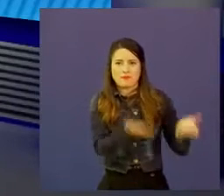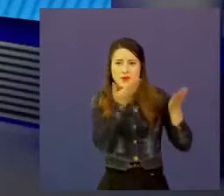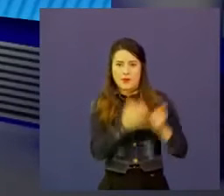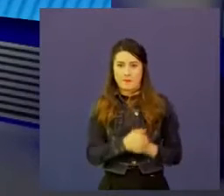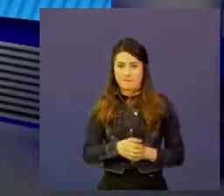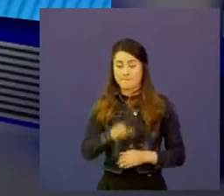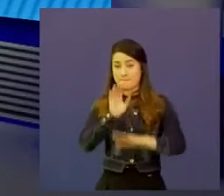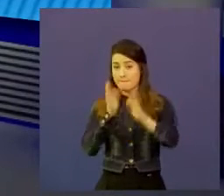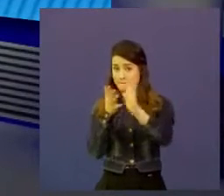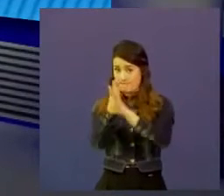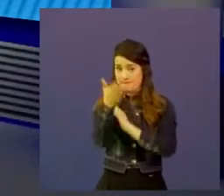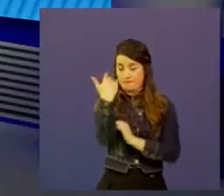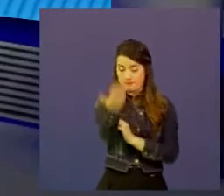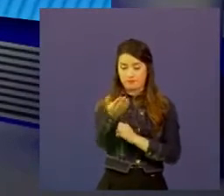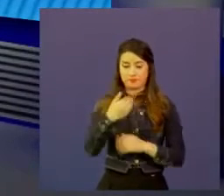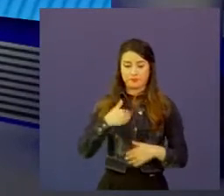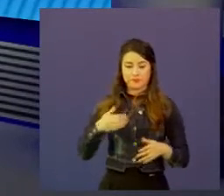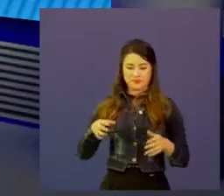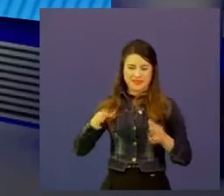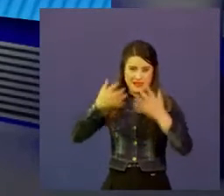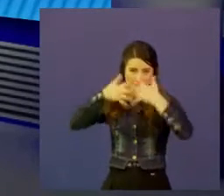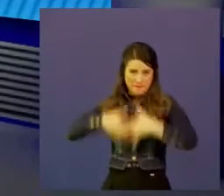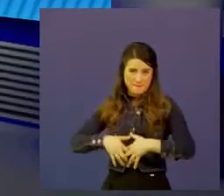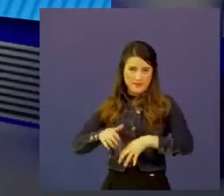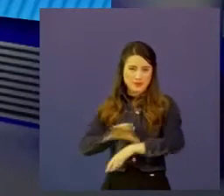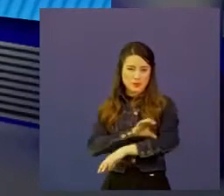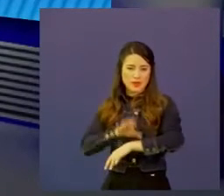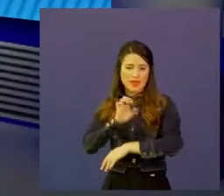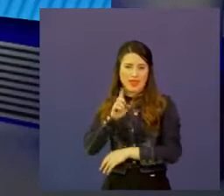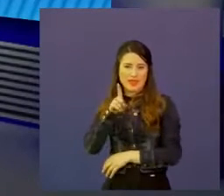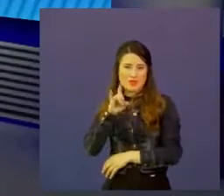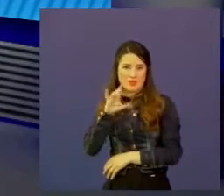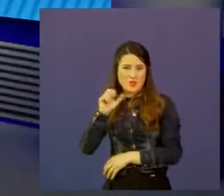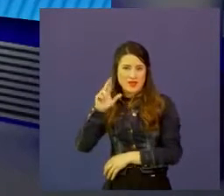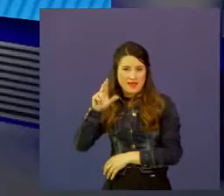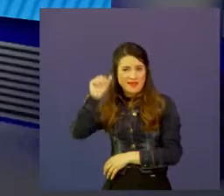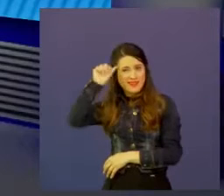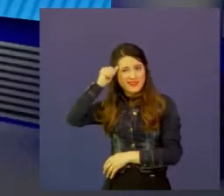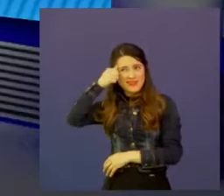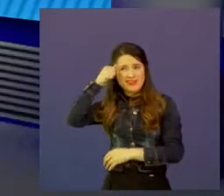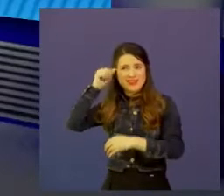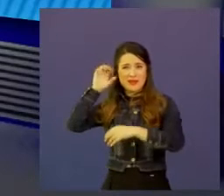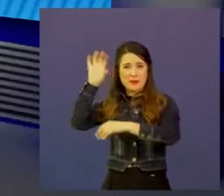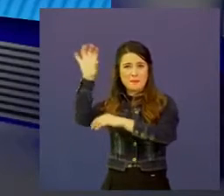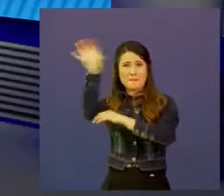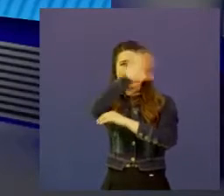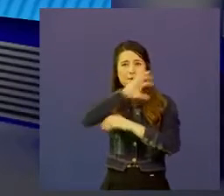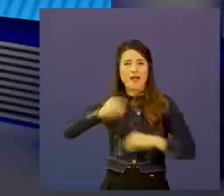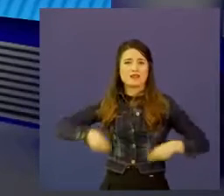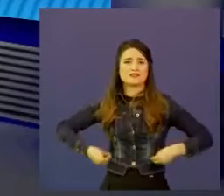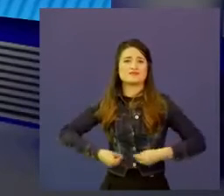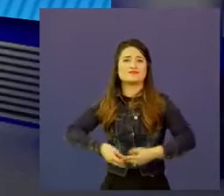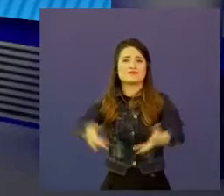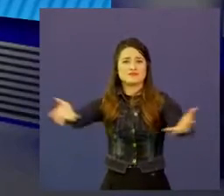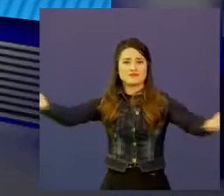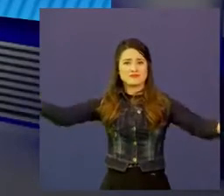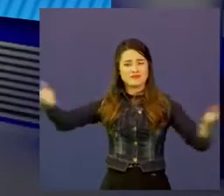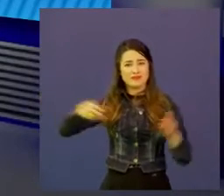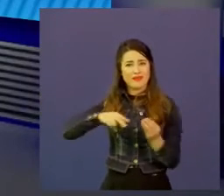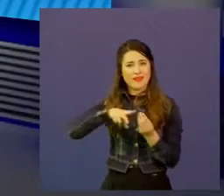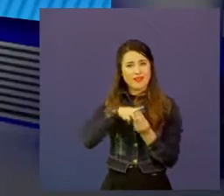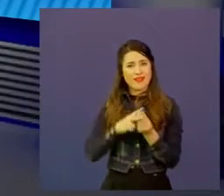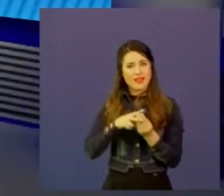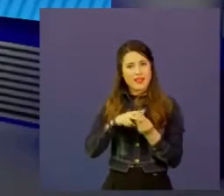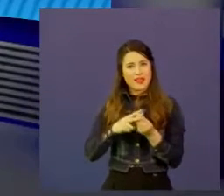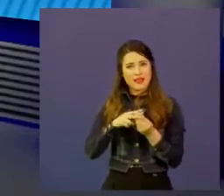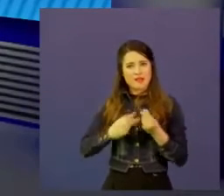al entregar las tabletas y al hacer la formación que hacemos, entregamos a todo el país y a los docentes herramientas con las que esperamos